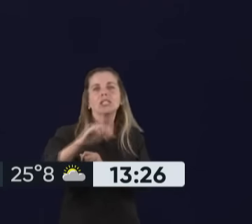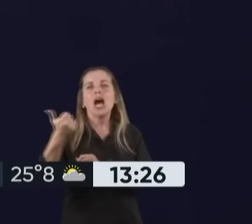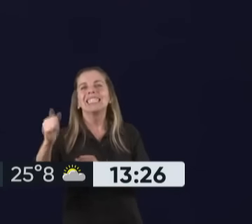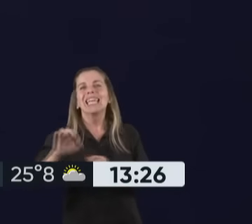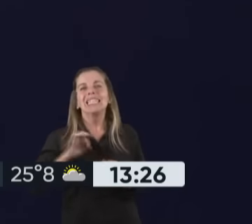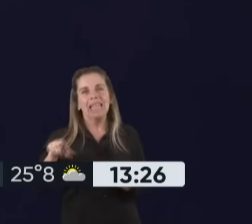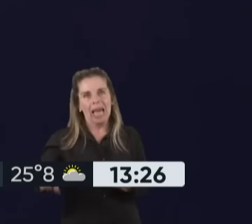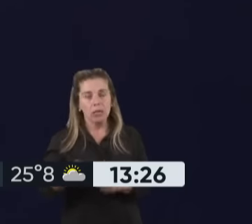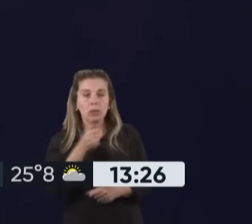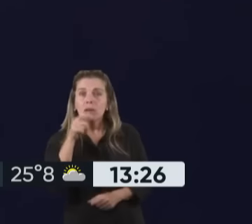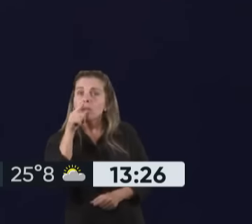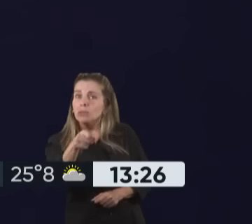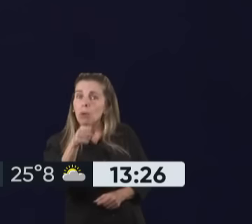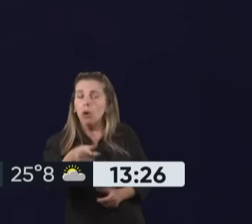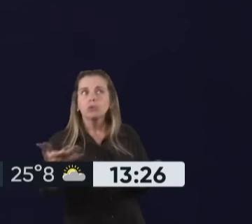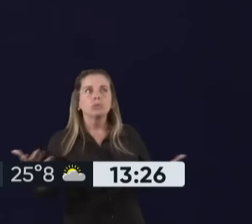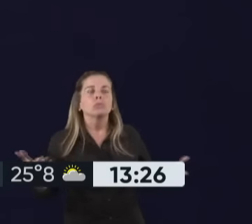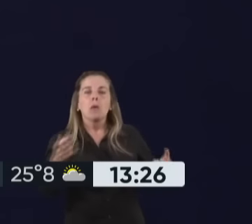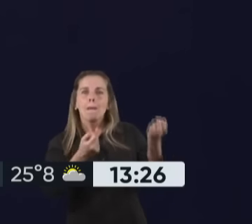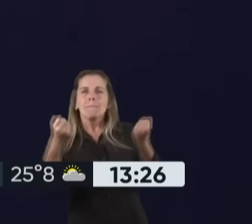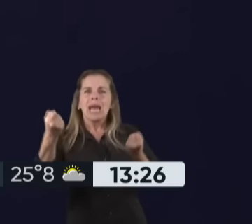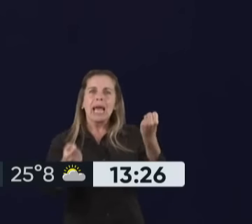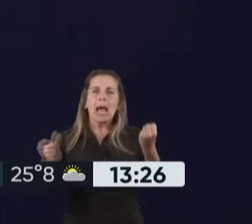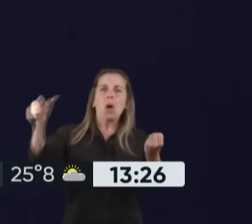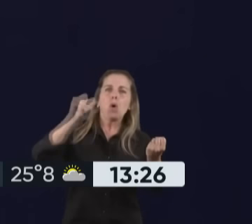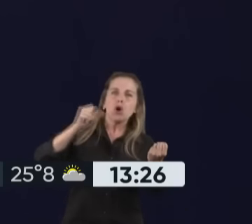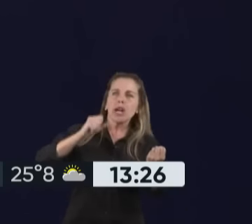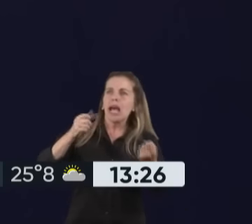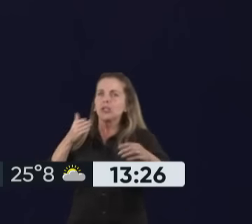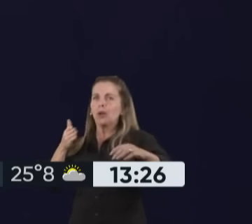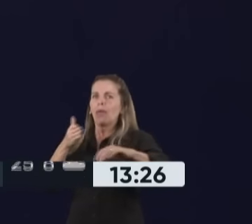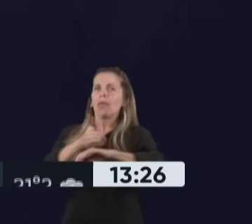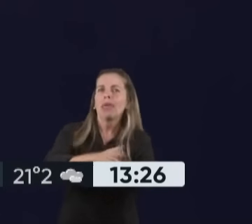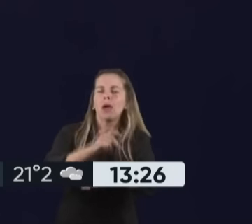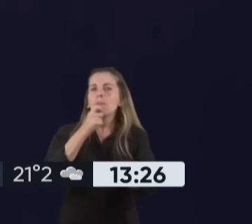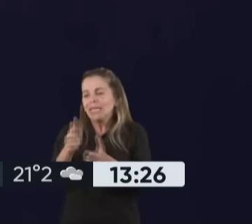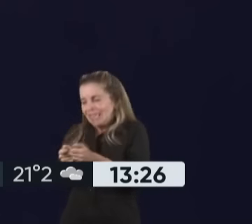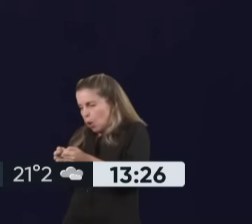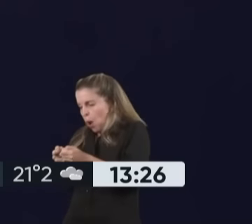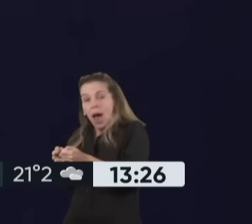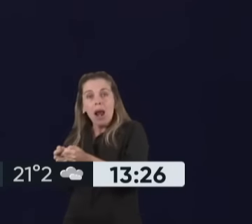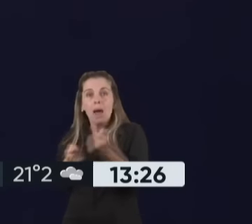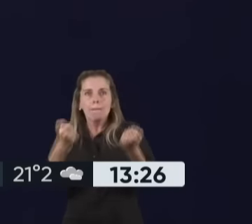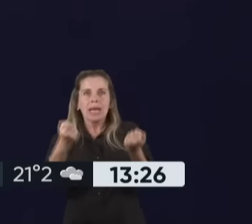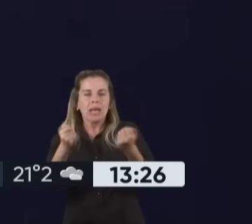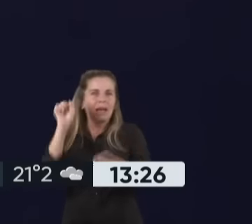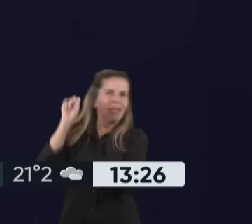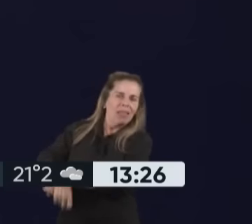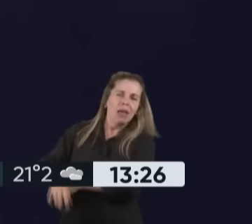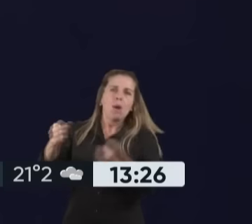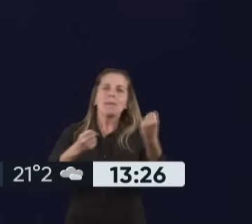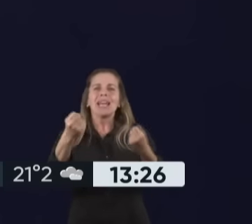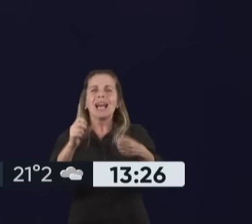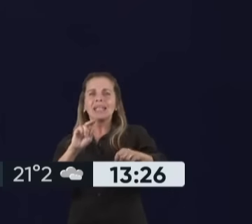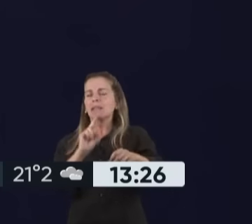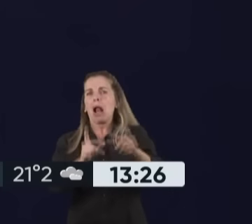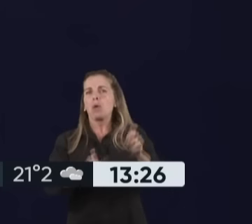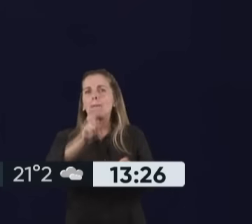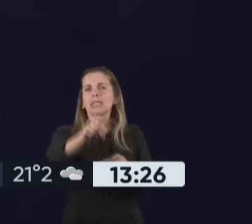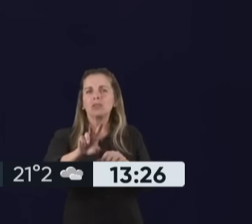vos sos imprudente, manejaste de manera imprudente, estás mirando el celular o